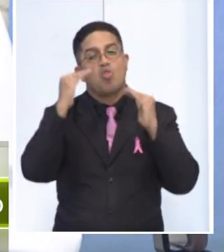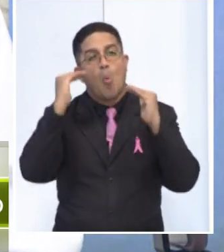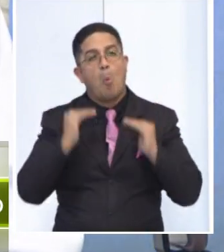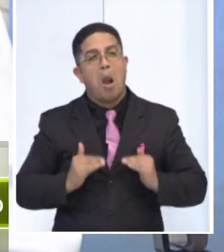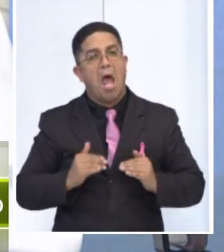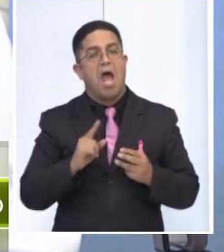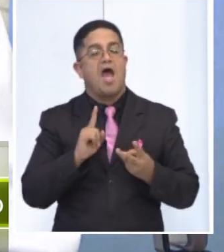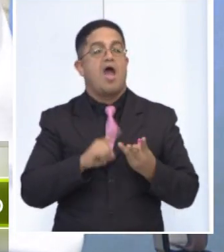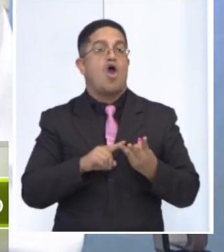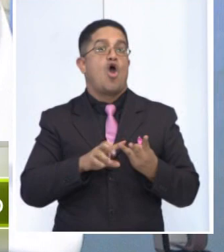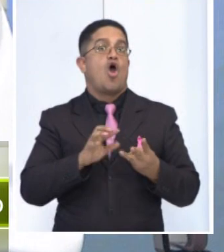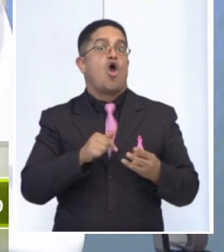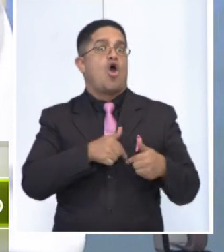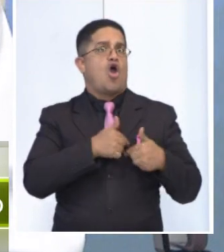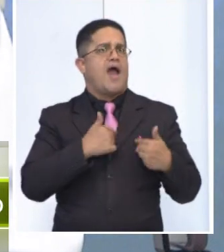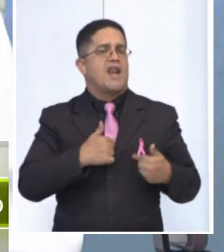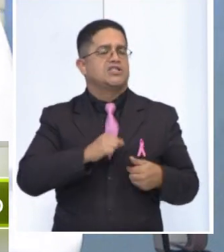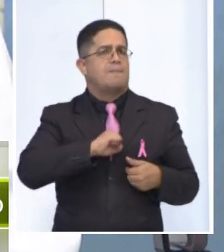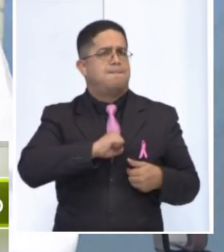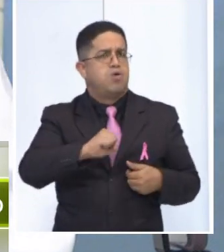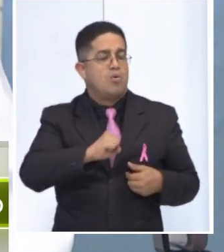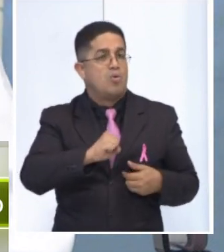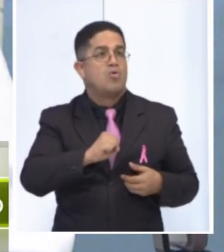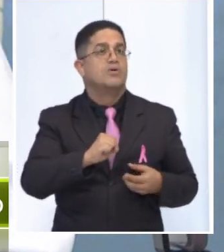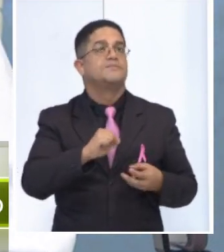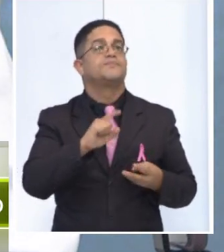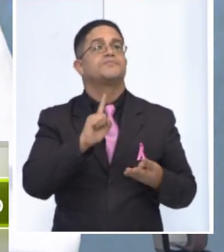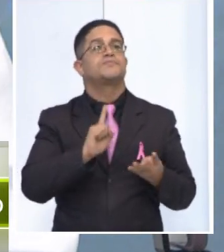inclusive paro cardíaco, porque puede producir una arritmia